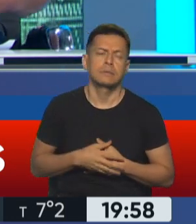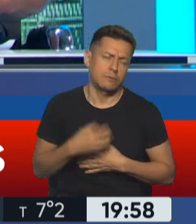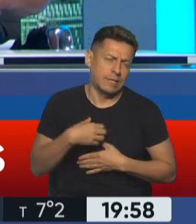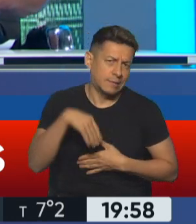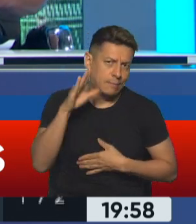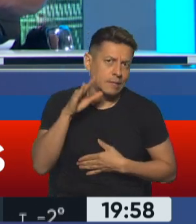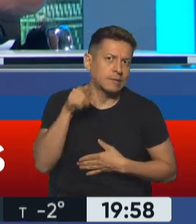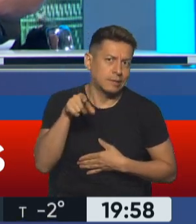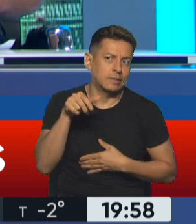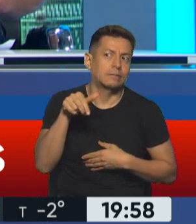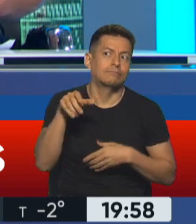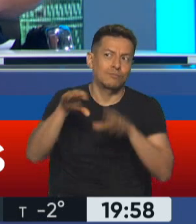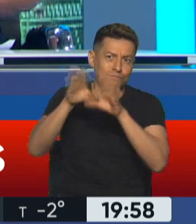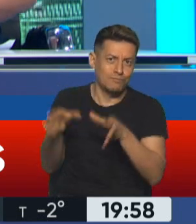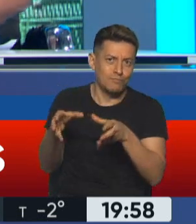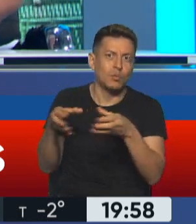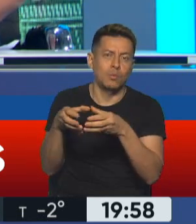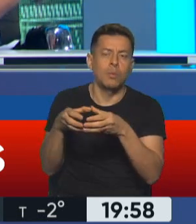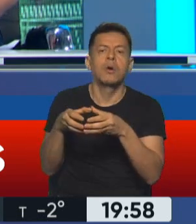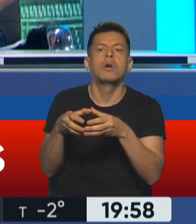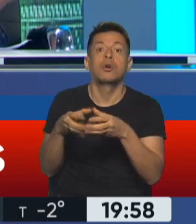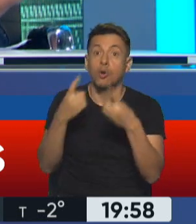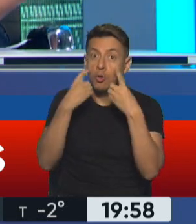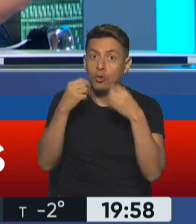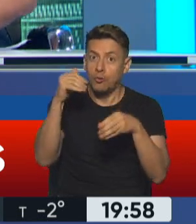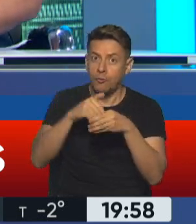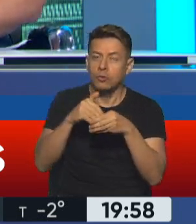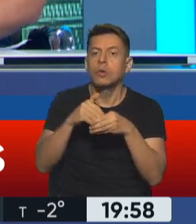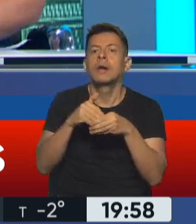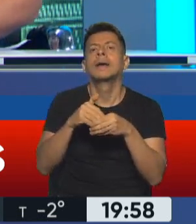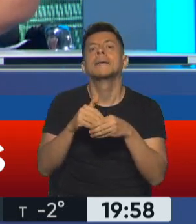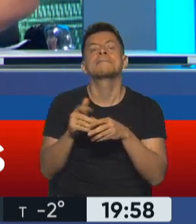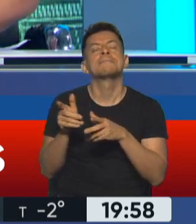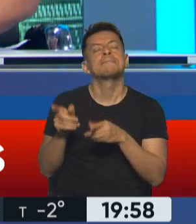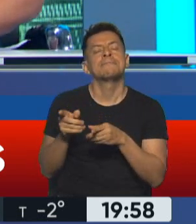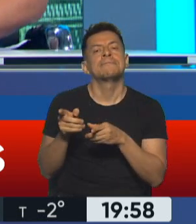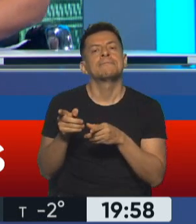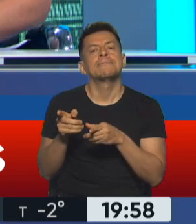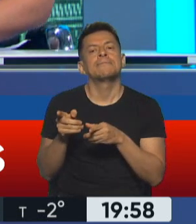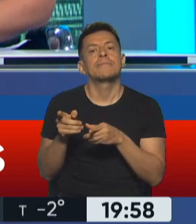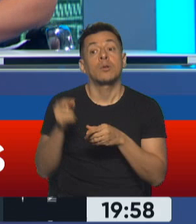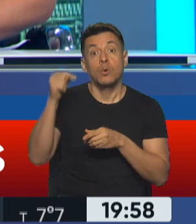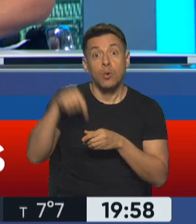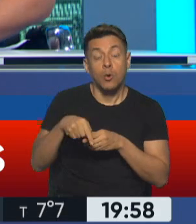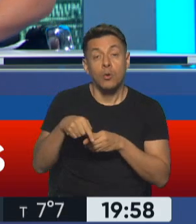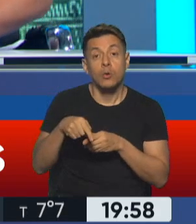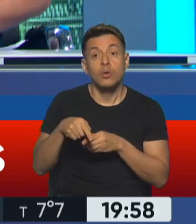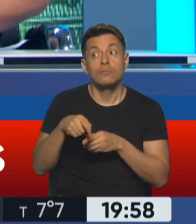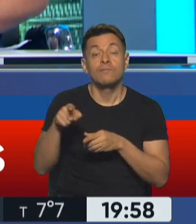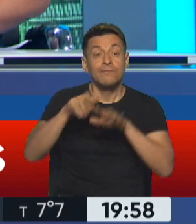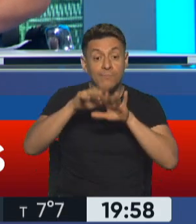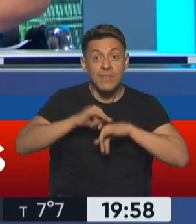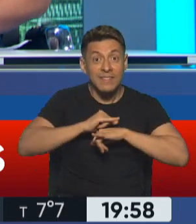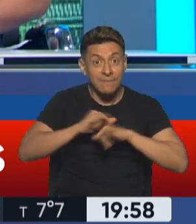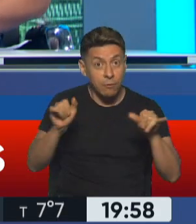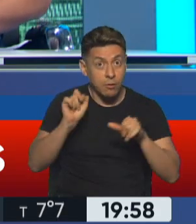en este organismo. Esto es lo que dijo, y ahora respondo a tu pregunta, lo que dijo en el día de hoy el informe que